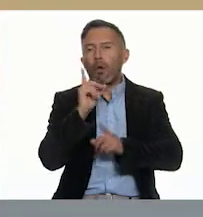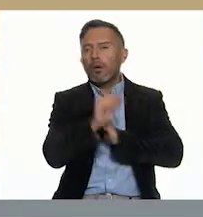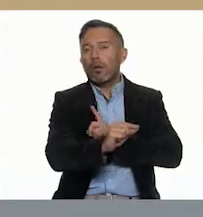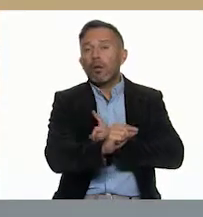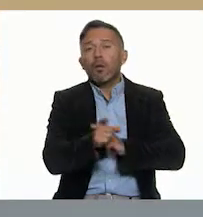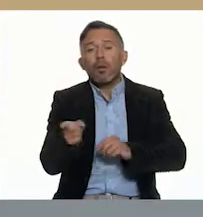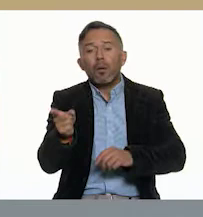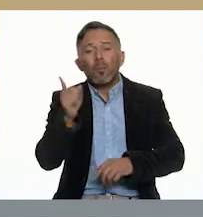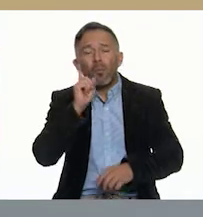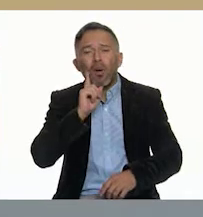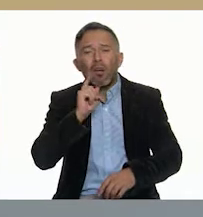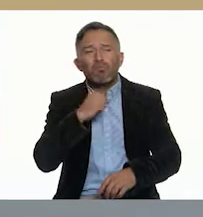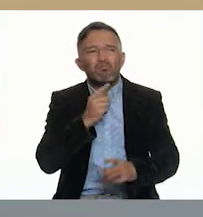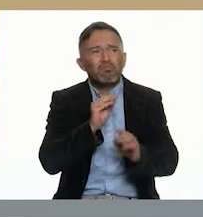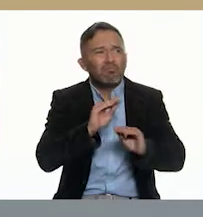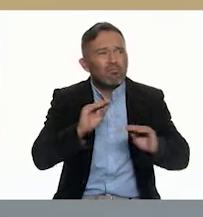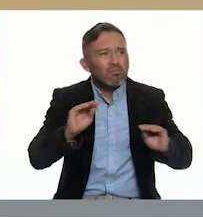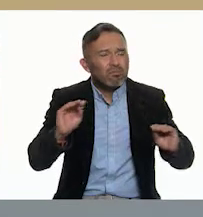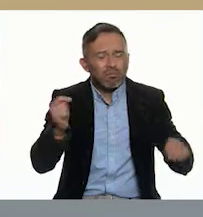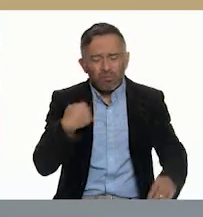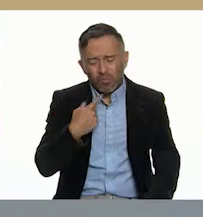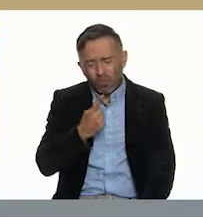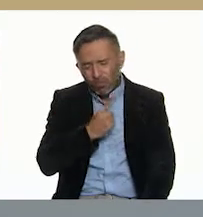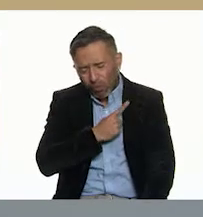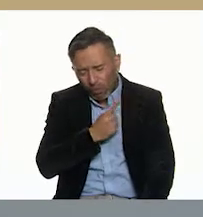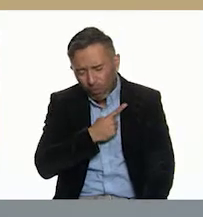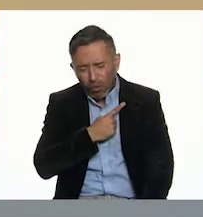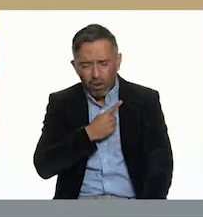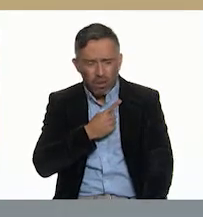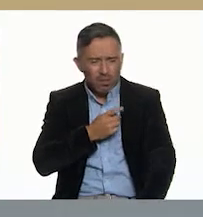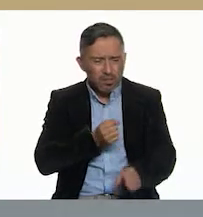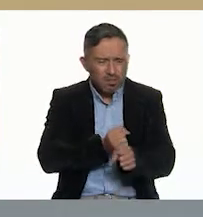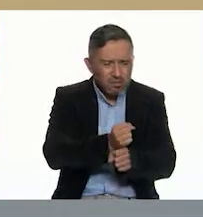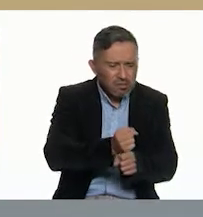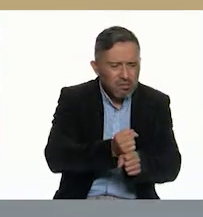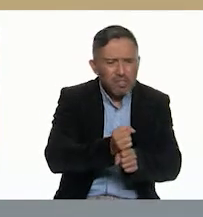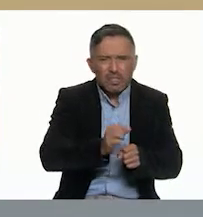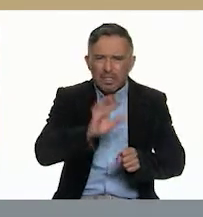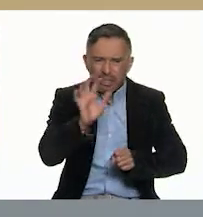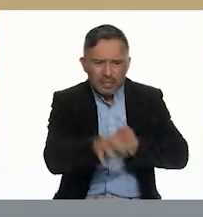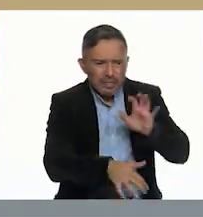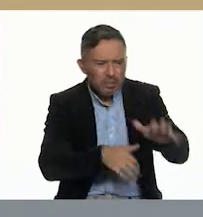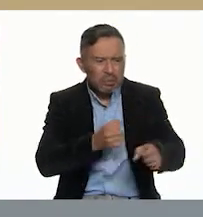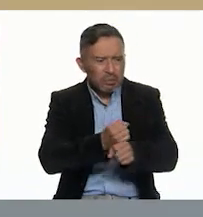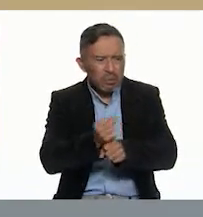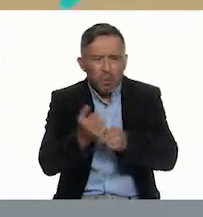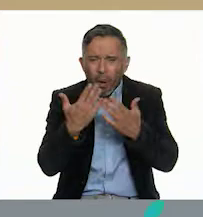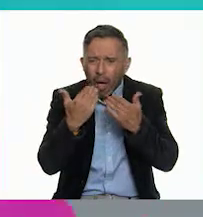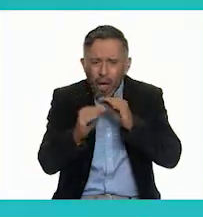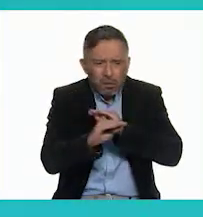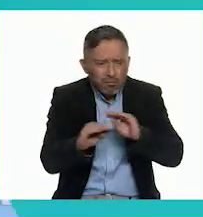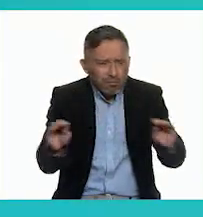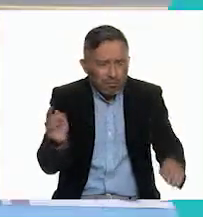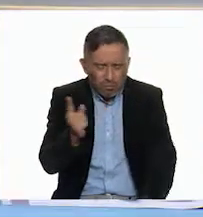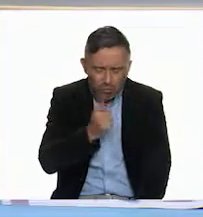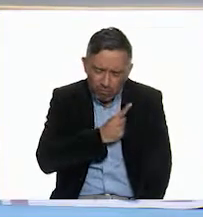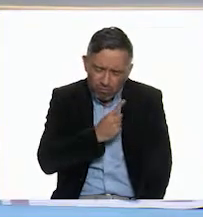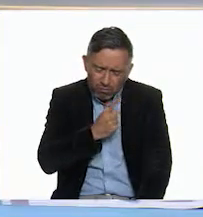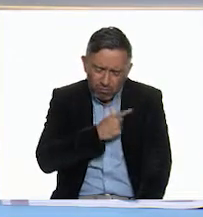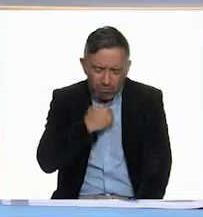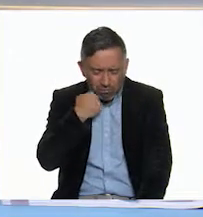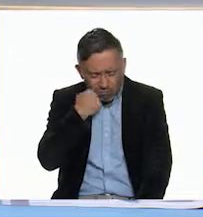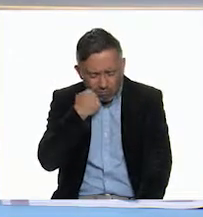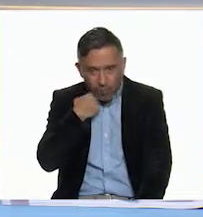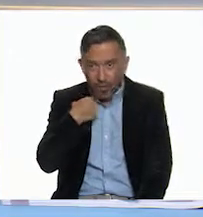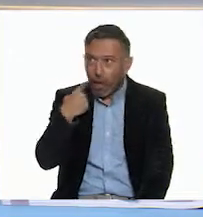nadie a quien molestar o rasguñar. Gracias, María. ¡Ven! ¡Se los dije! Eso que María no